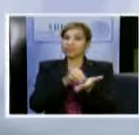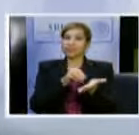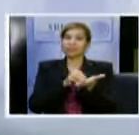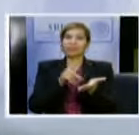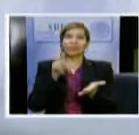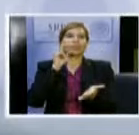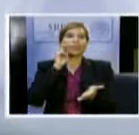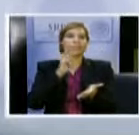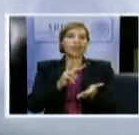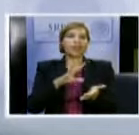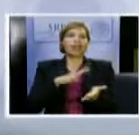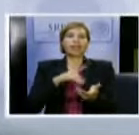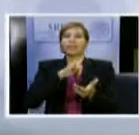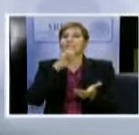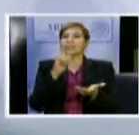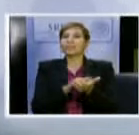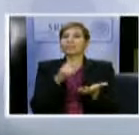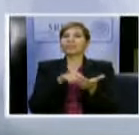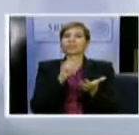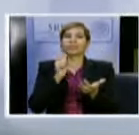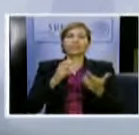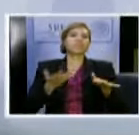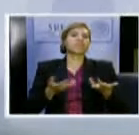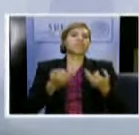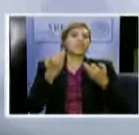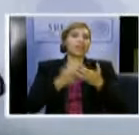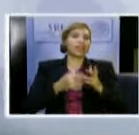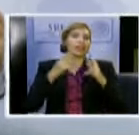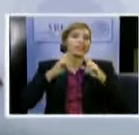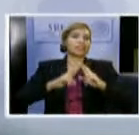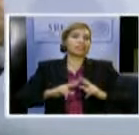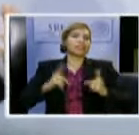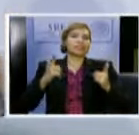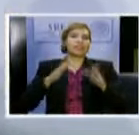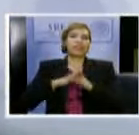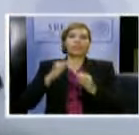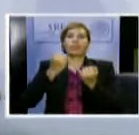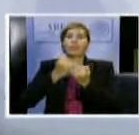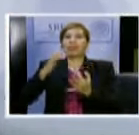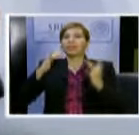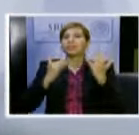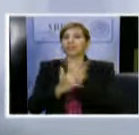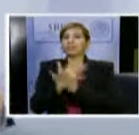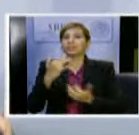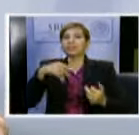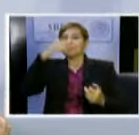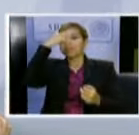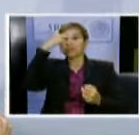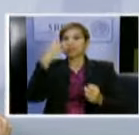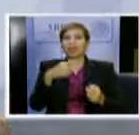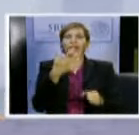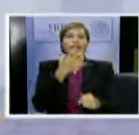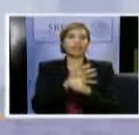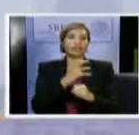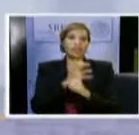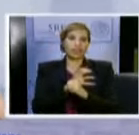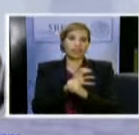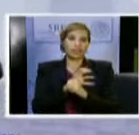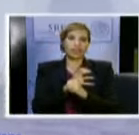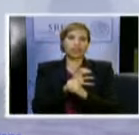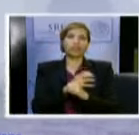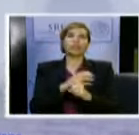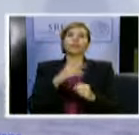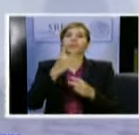ven ustedes, es una ley que rompe la famosa circularidad entre México y los Estados Unidos